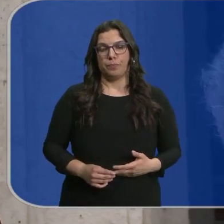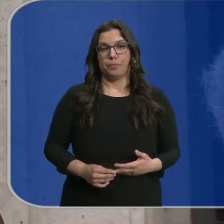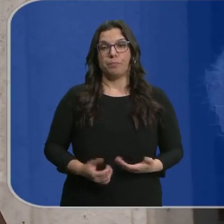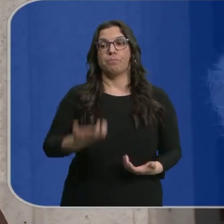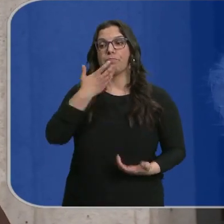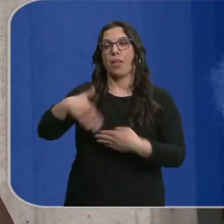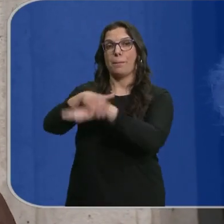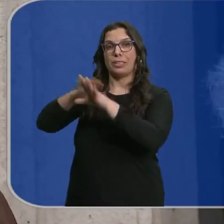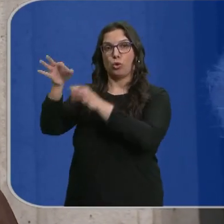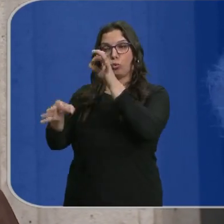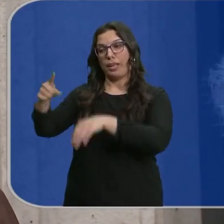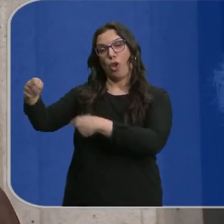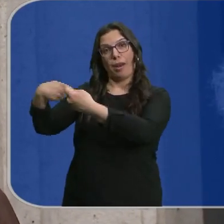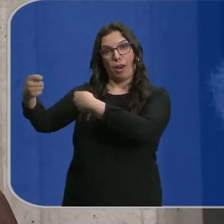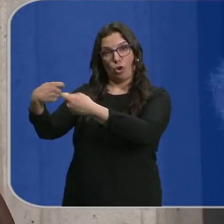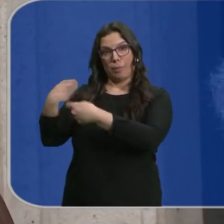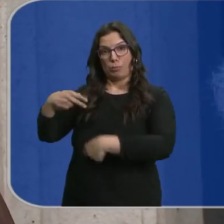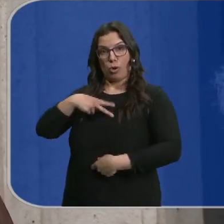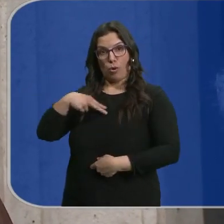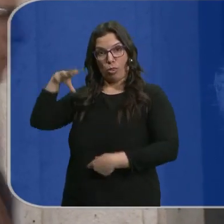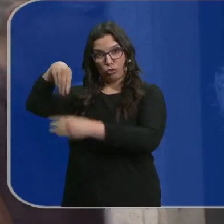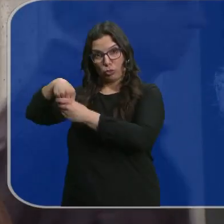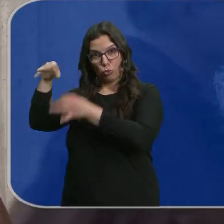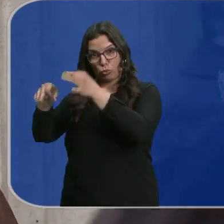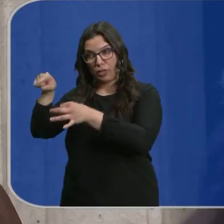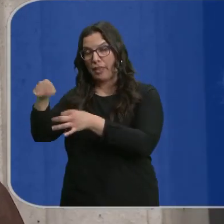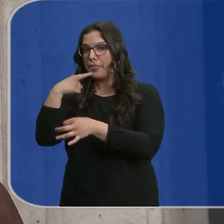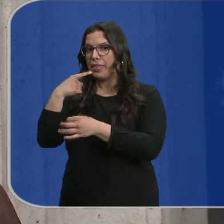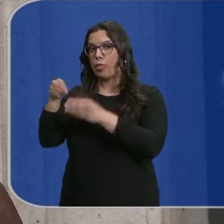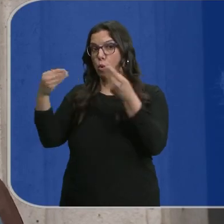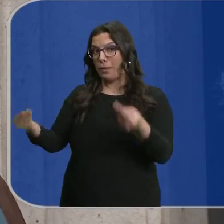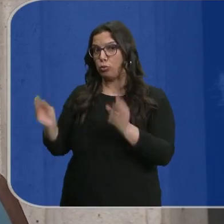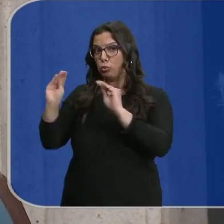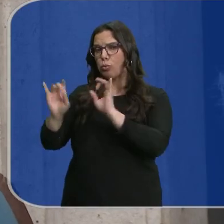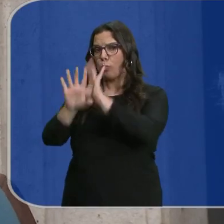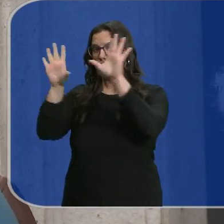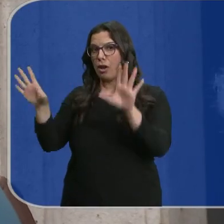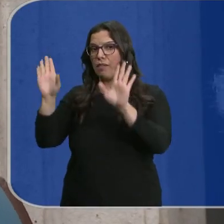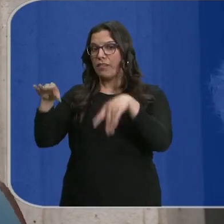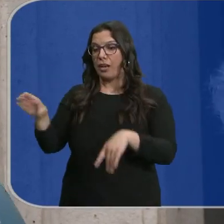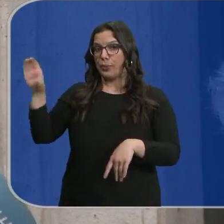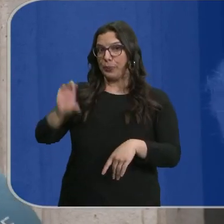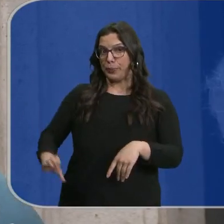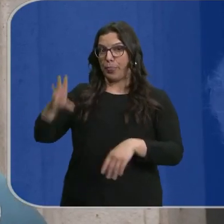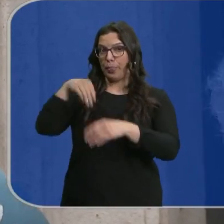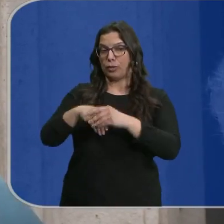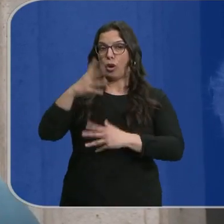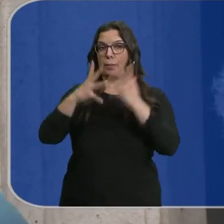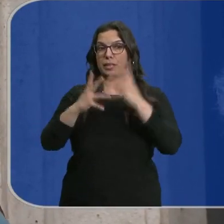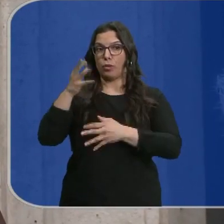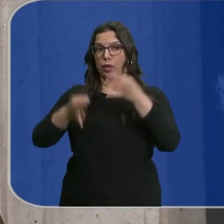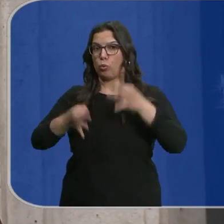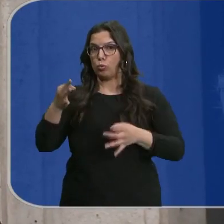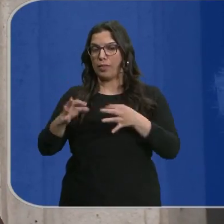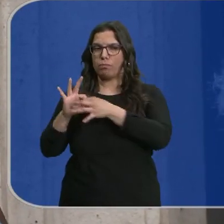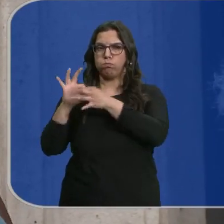Cuando el Ministerio de Justicia estaba negociando con los letrados, dejó muy claro en documentos de trabajo que las retribuciones dentro de la administración de justicia